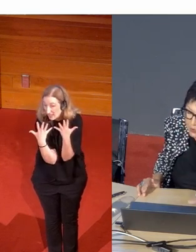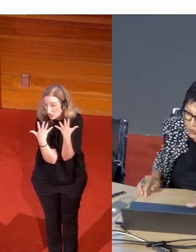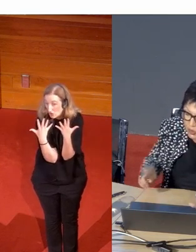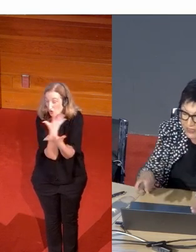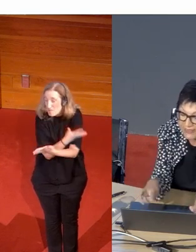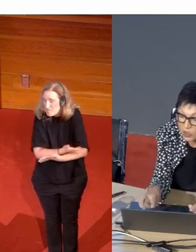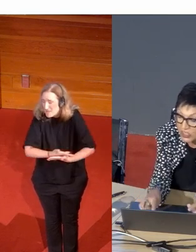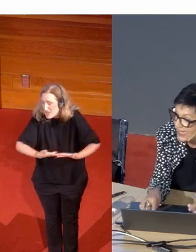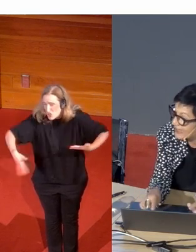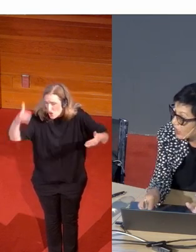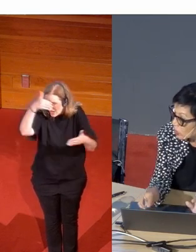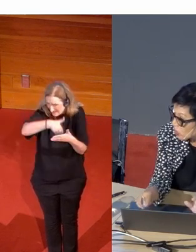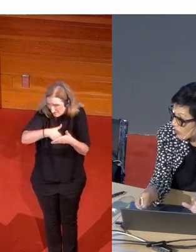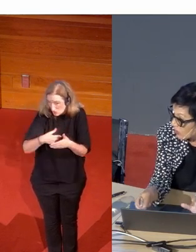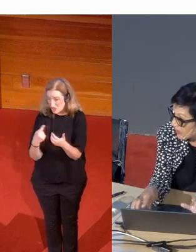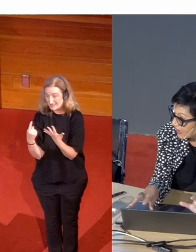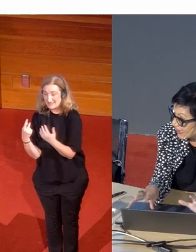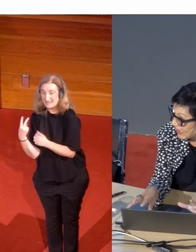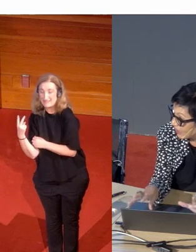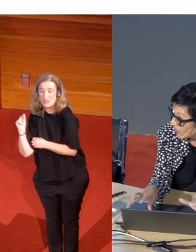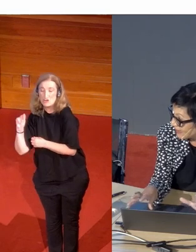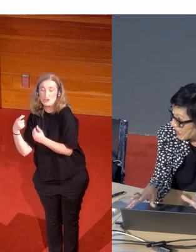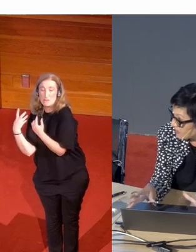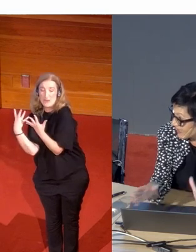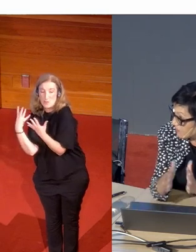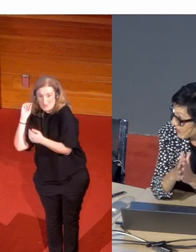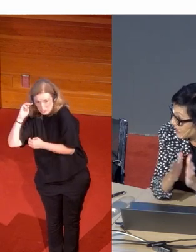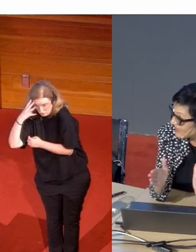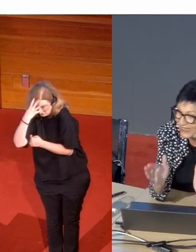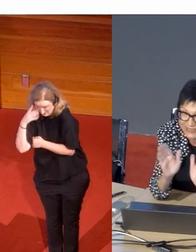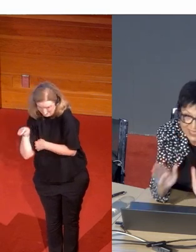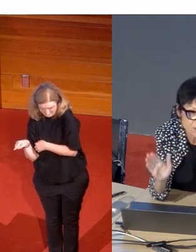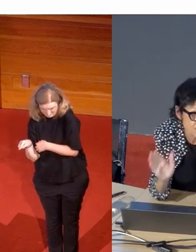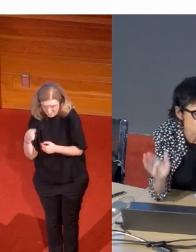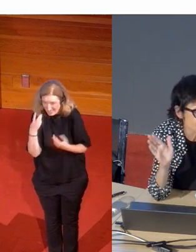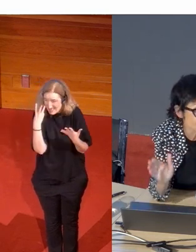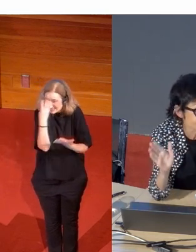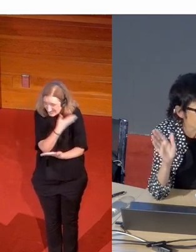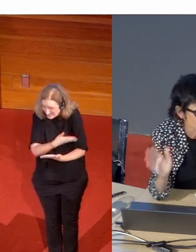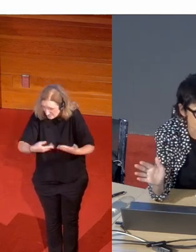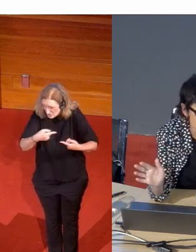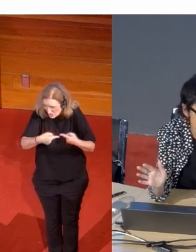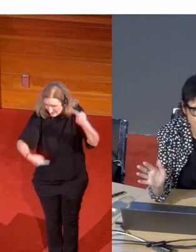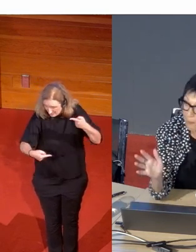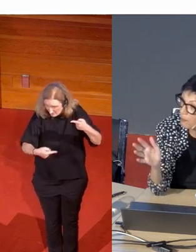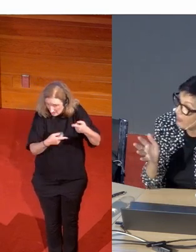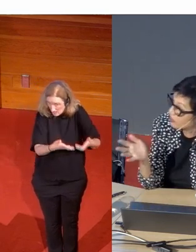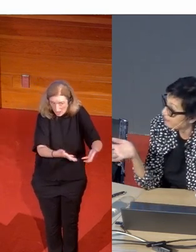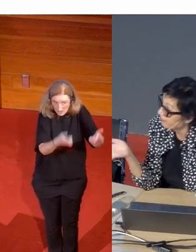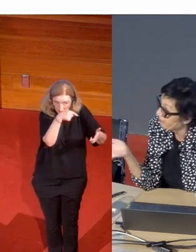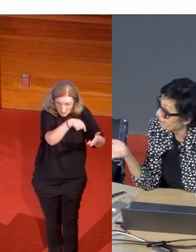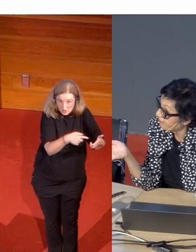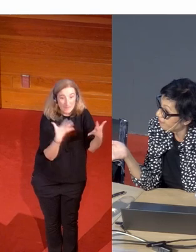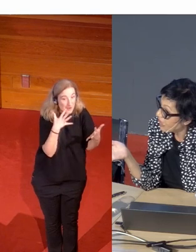millones de votos frente a los 62,9 de Donald Trump es decir prácticamente 3 millones más de votos